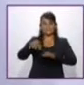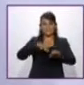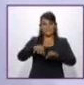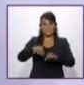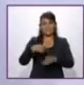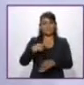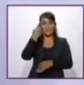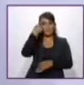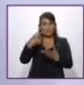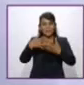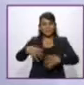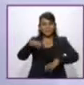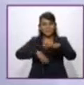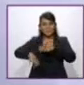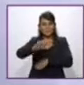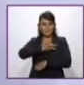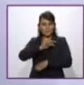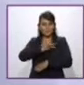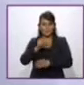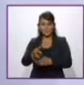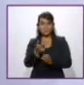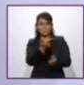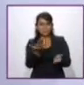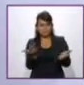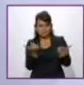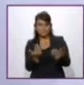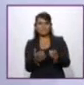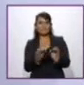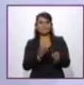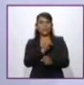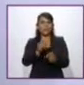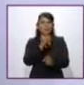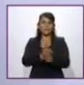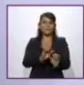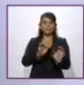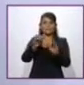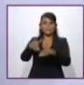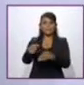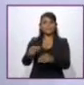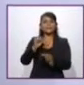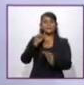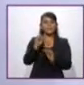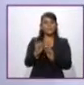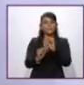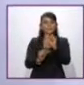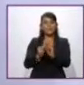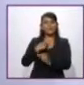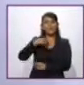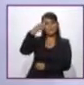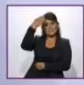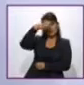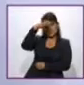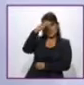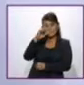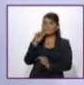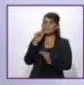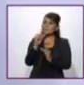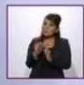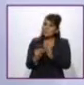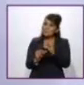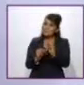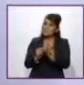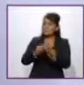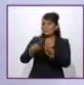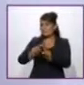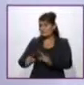pública-privada para darles la oportunidad de que tengan su primer empleo y vayan adquiriendo experiencia en la carrera, de las carreras de